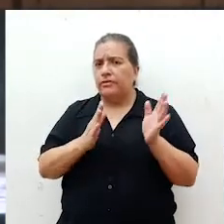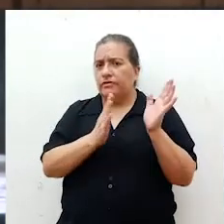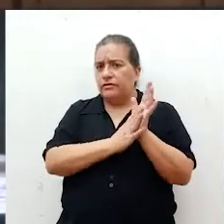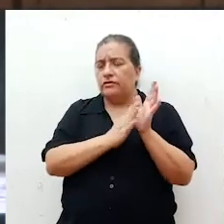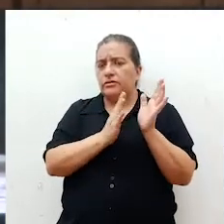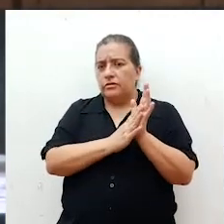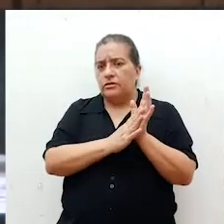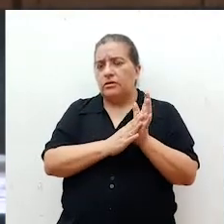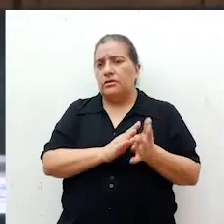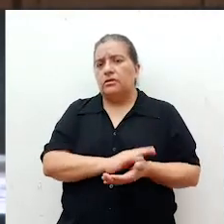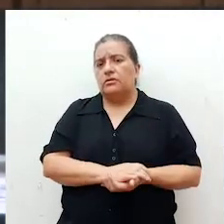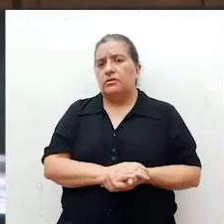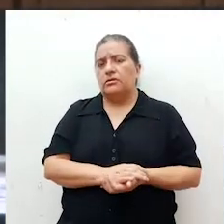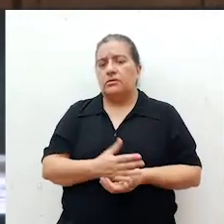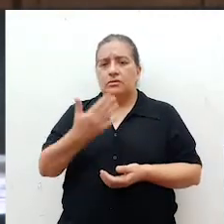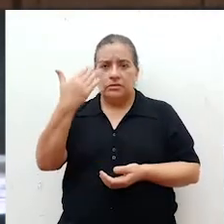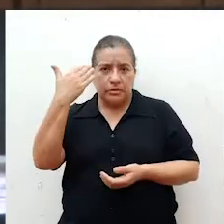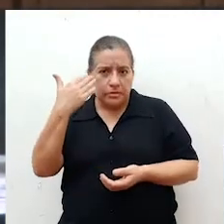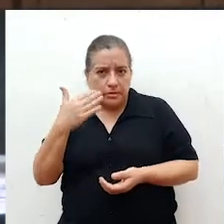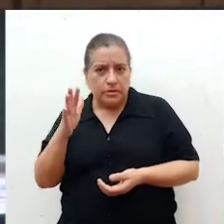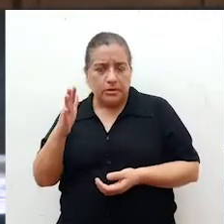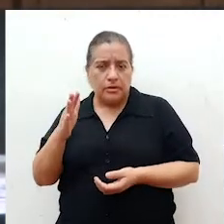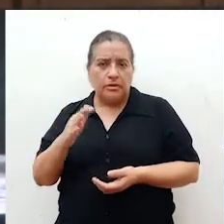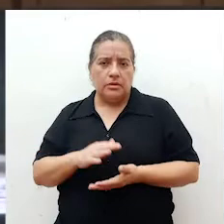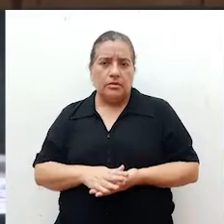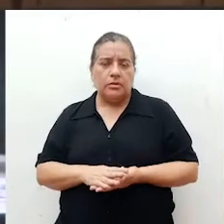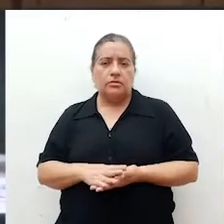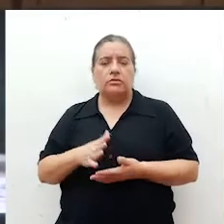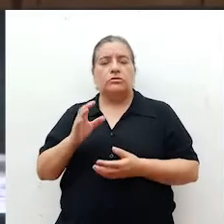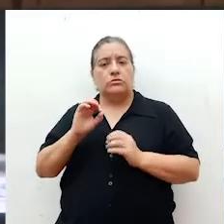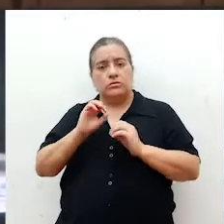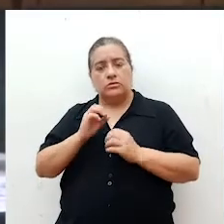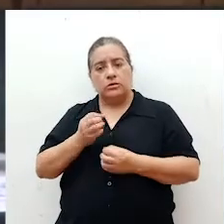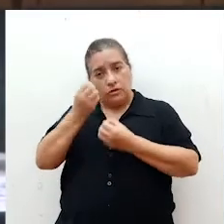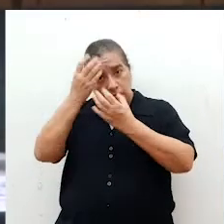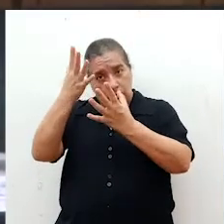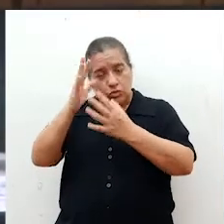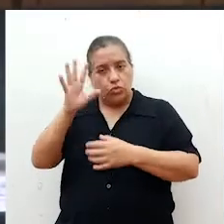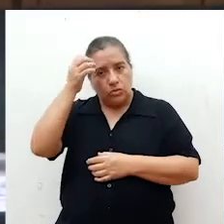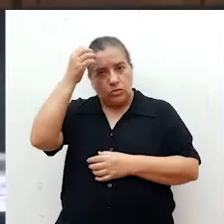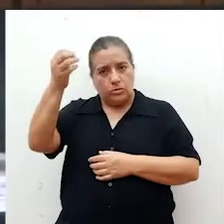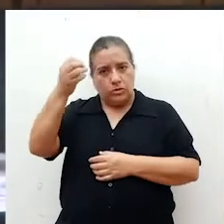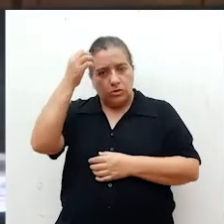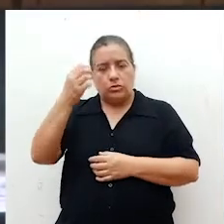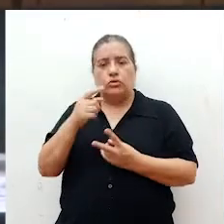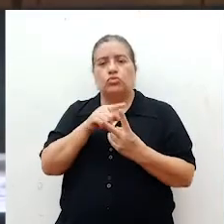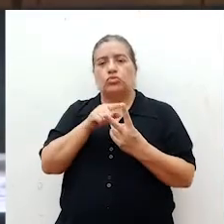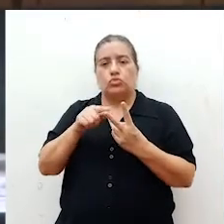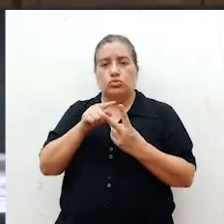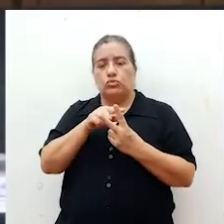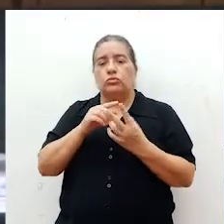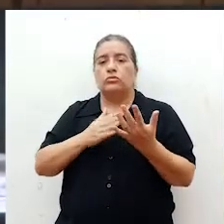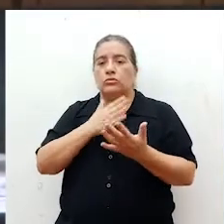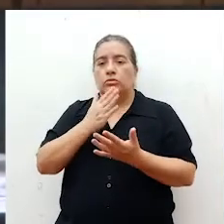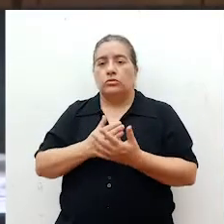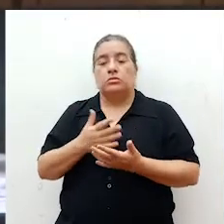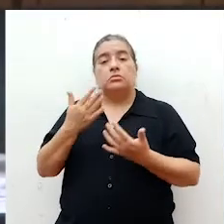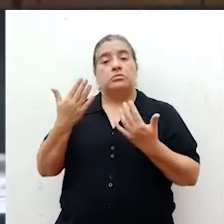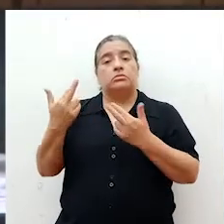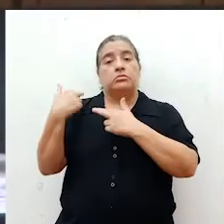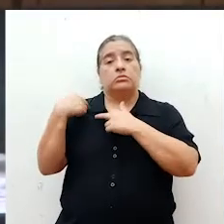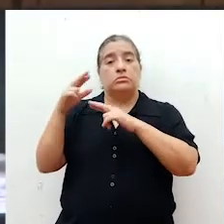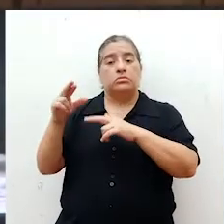propia Policía realizar en el más breve plazo una investigación objetiva,